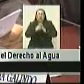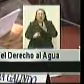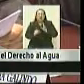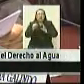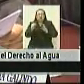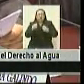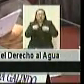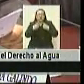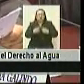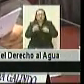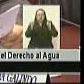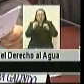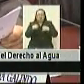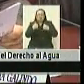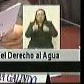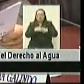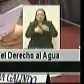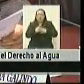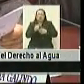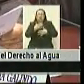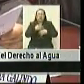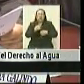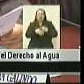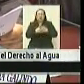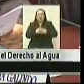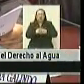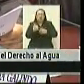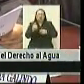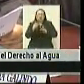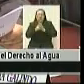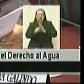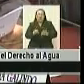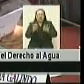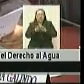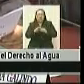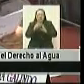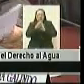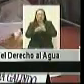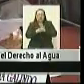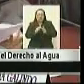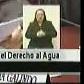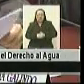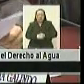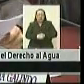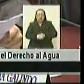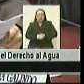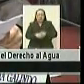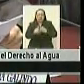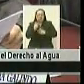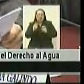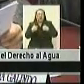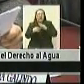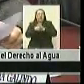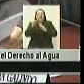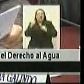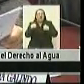la vida, la integridad, el bienestar y a la salud, además de otros derechos fundamentales y constitucionales. Todas las personas tienen